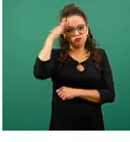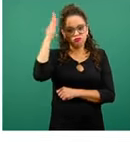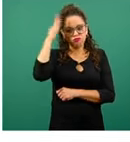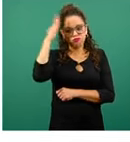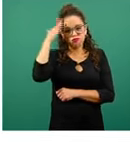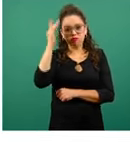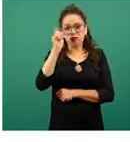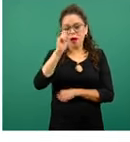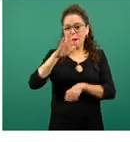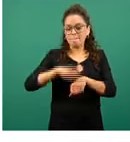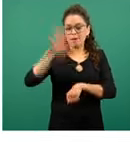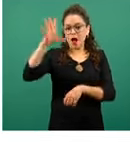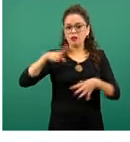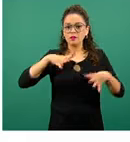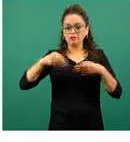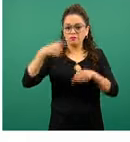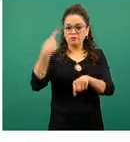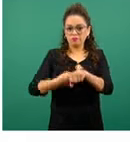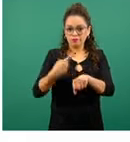de enfermedad con un